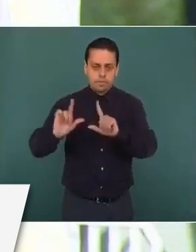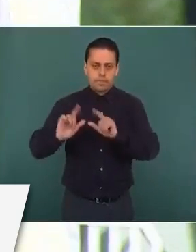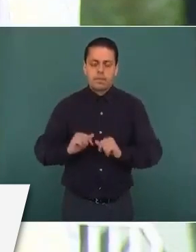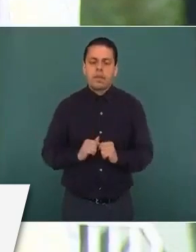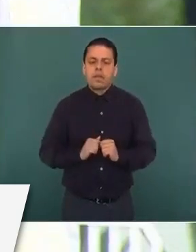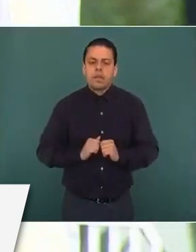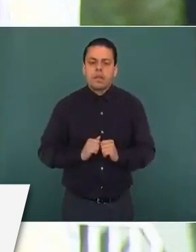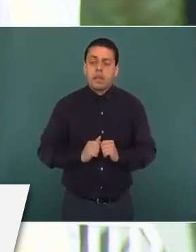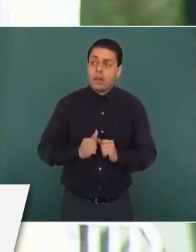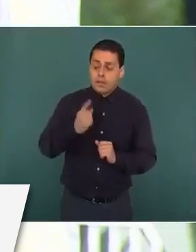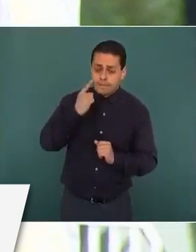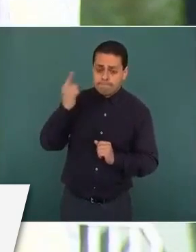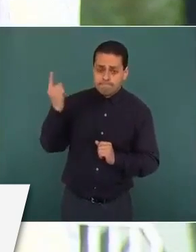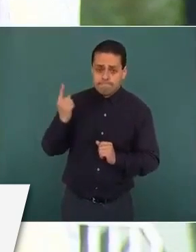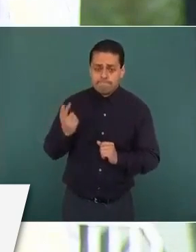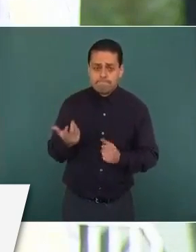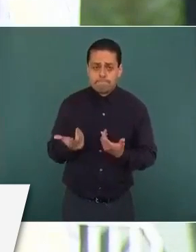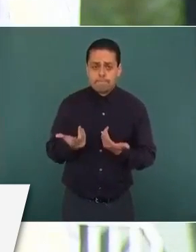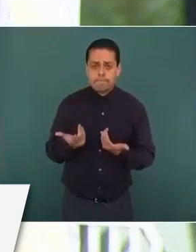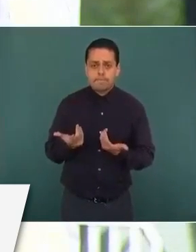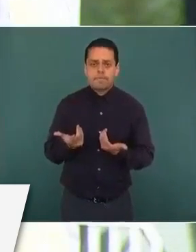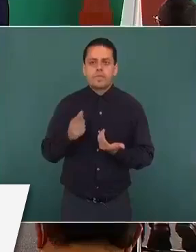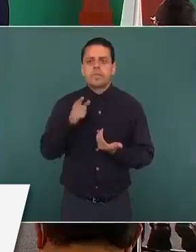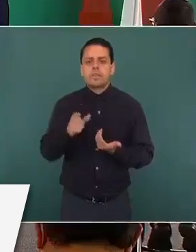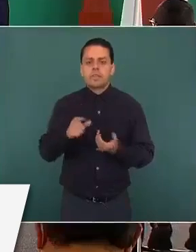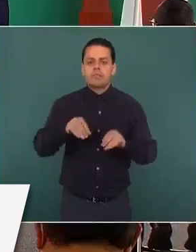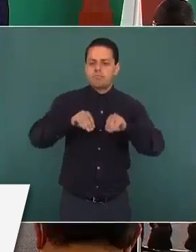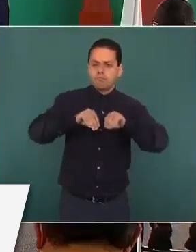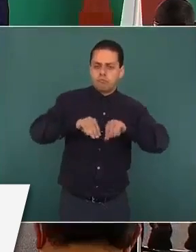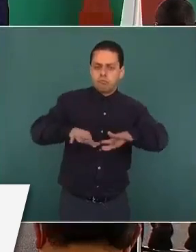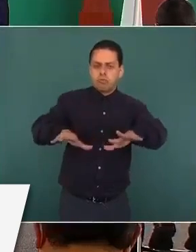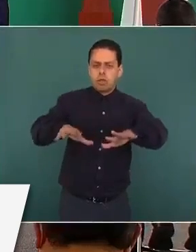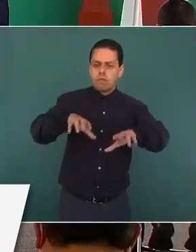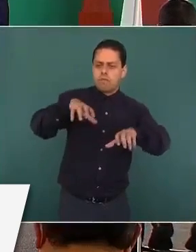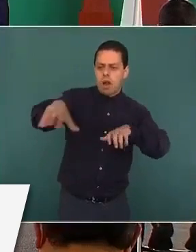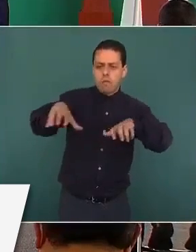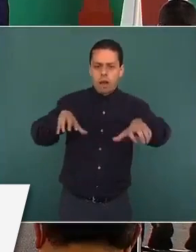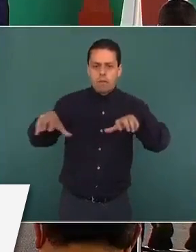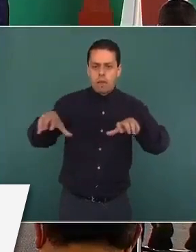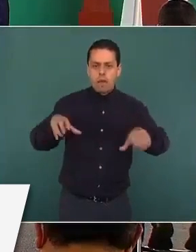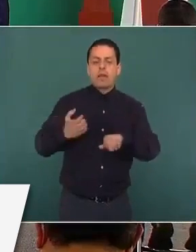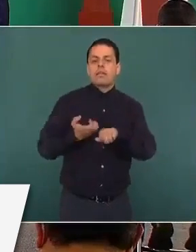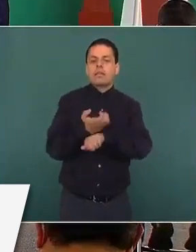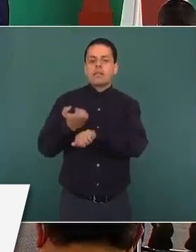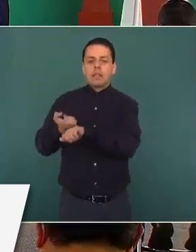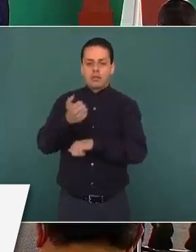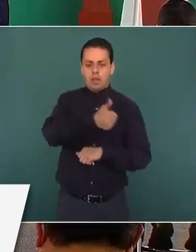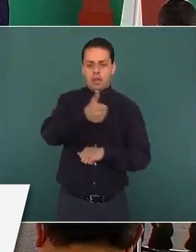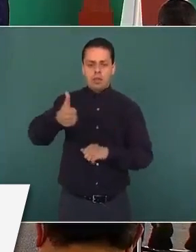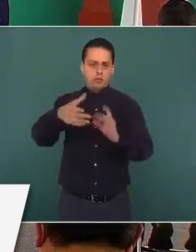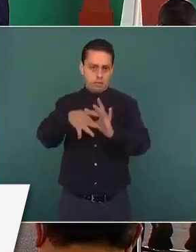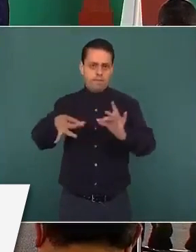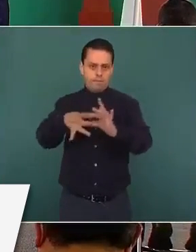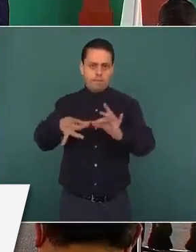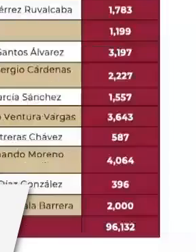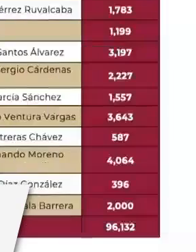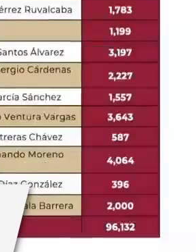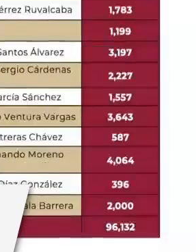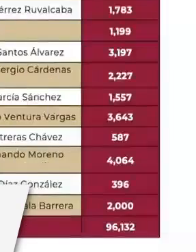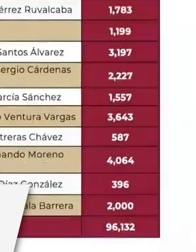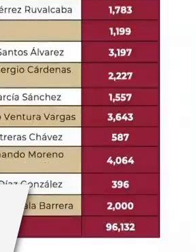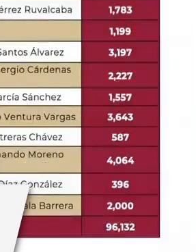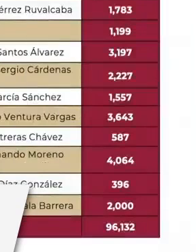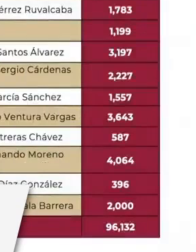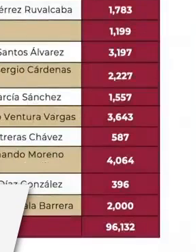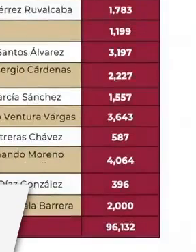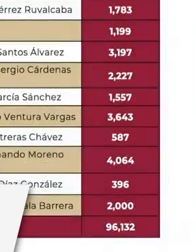Este es el despliegue actual en cada uno de los estados. Y aquí solamente llamaría su atención,